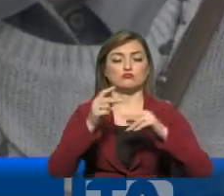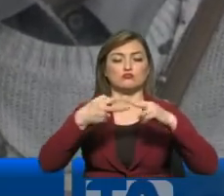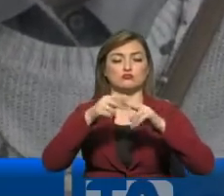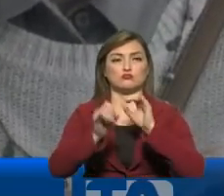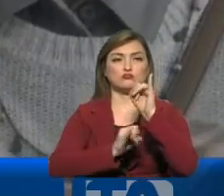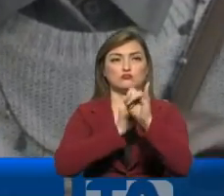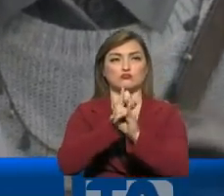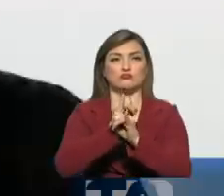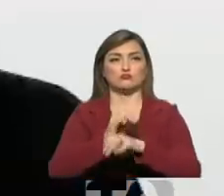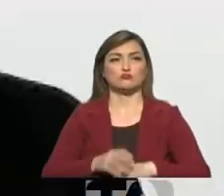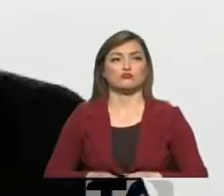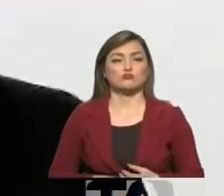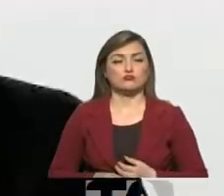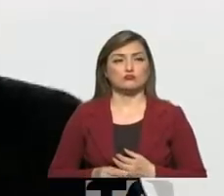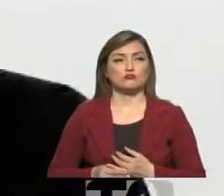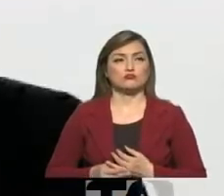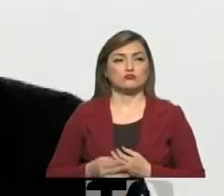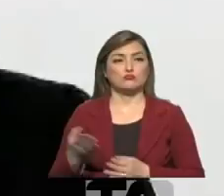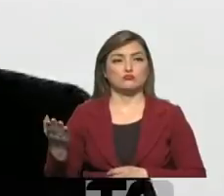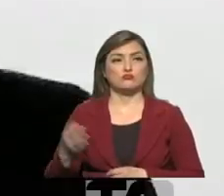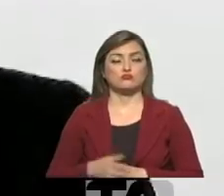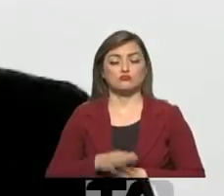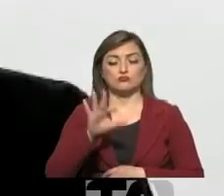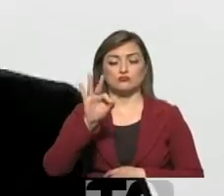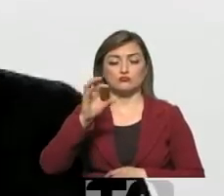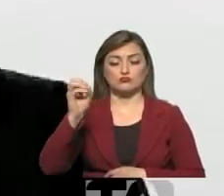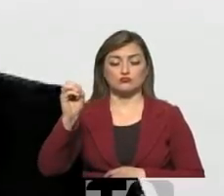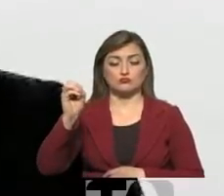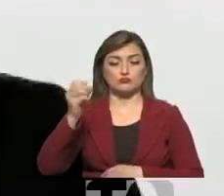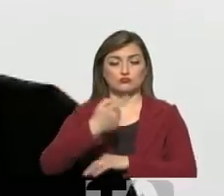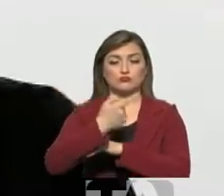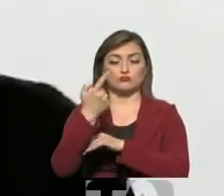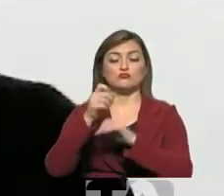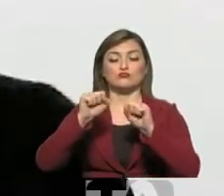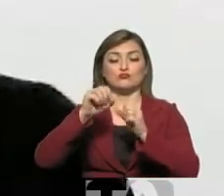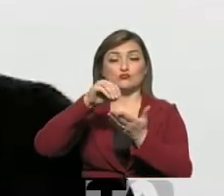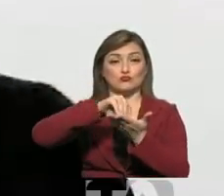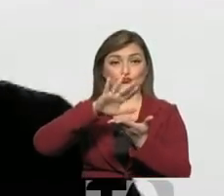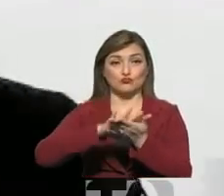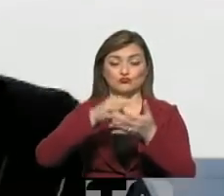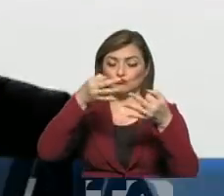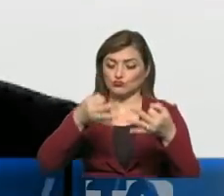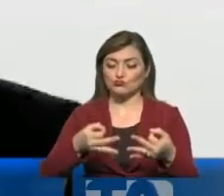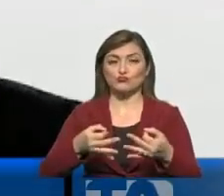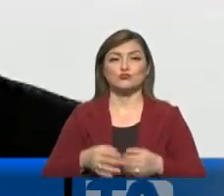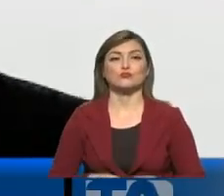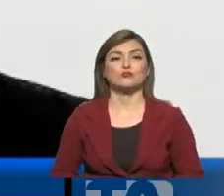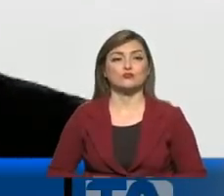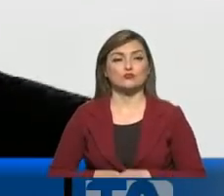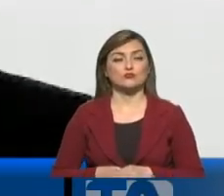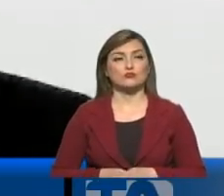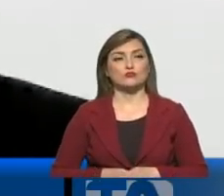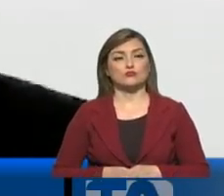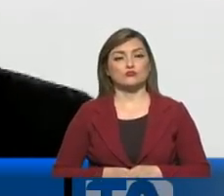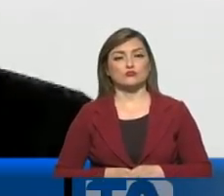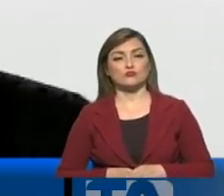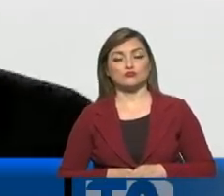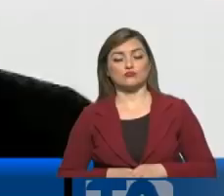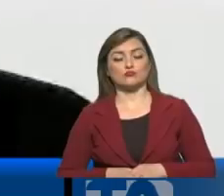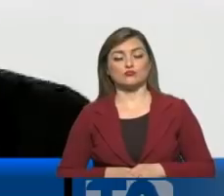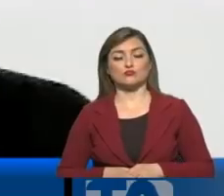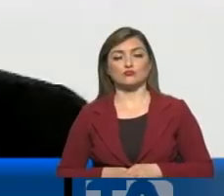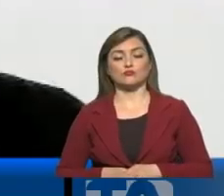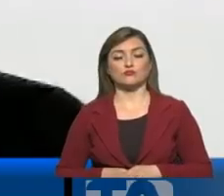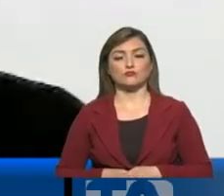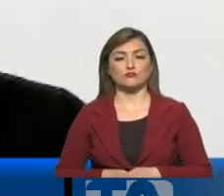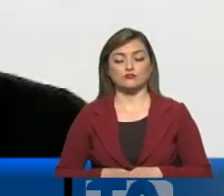Internacionales de la UNICEF. Precisamente tiene 90 días para que pueda ser implementado y en ese sentido, pues, a